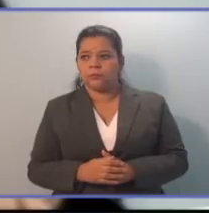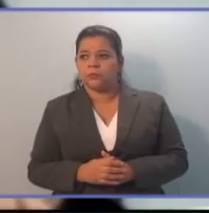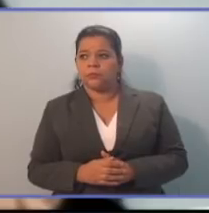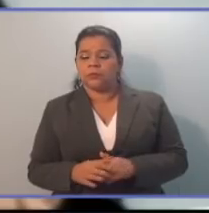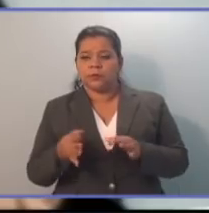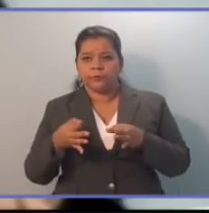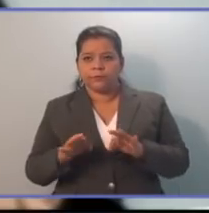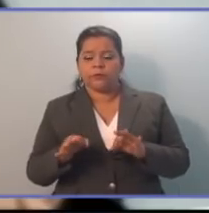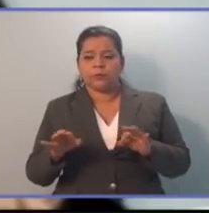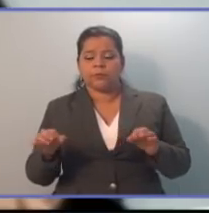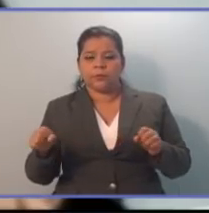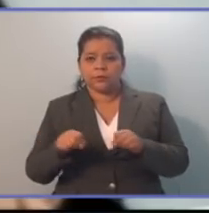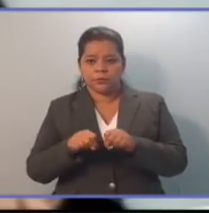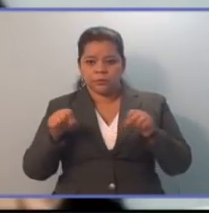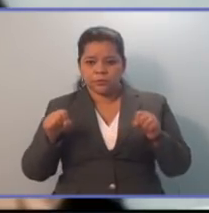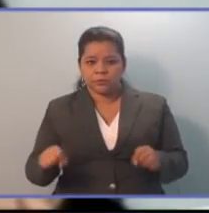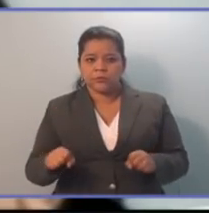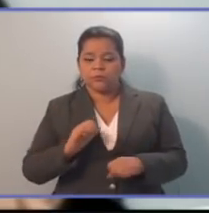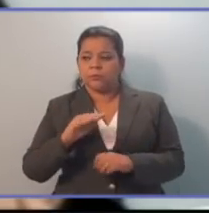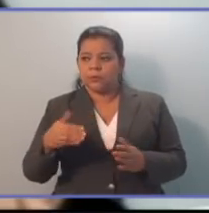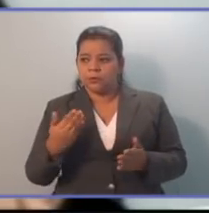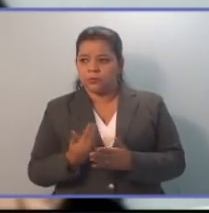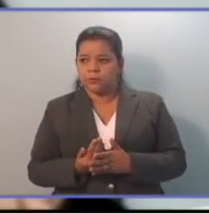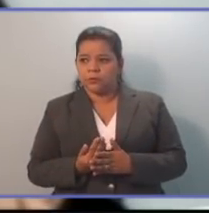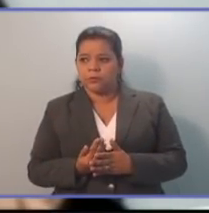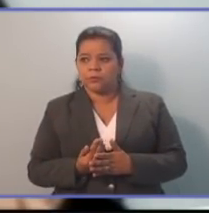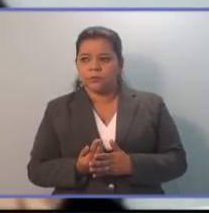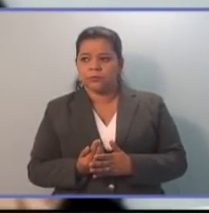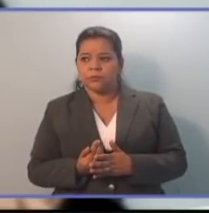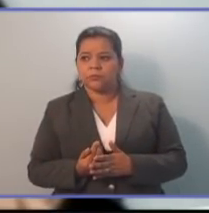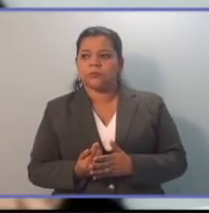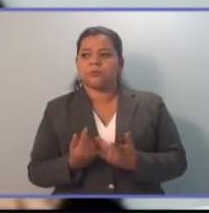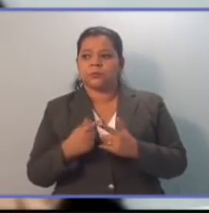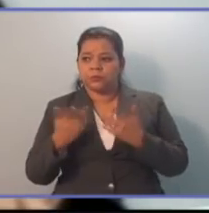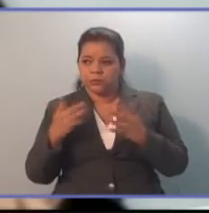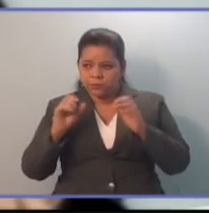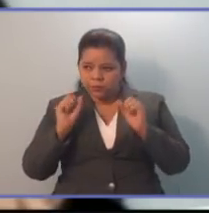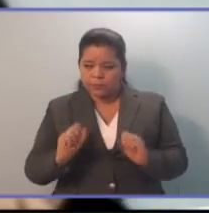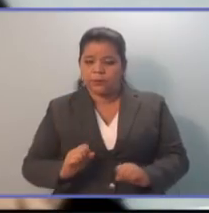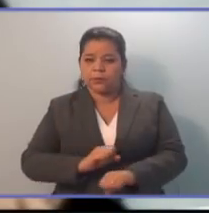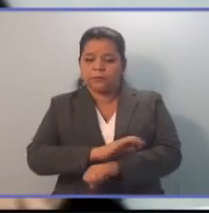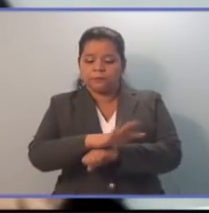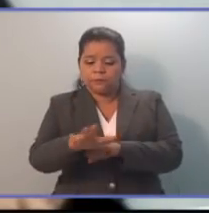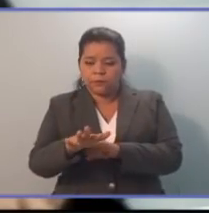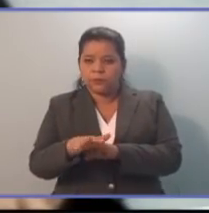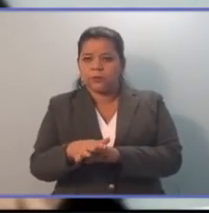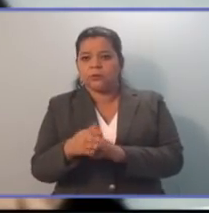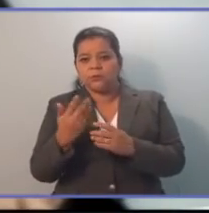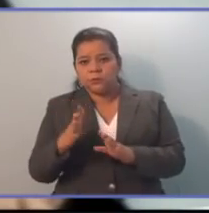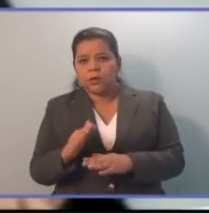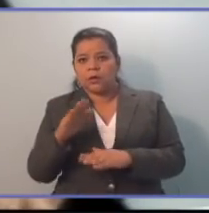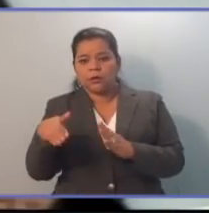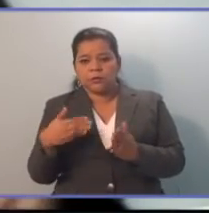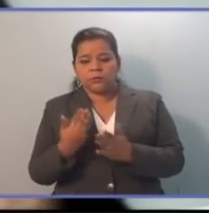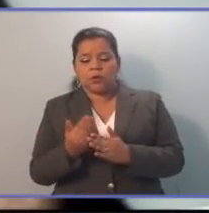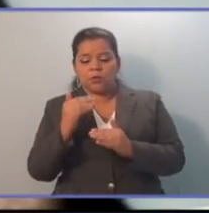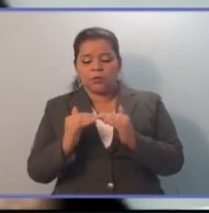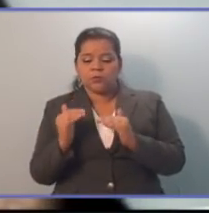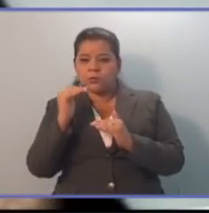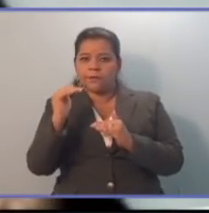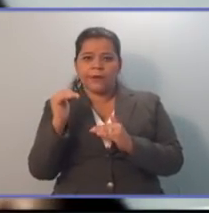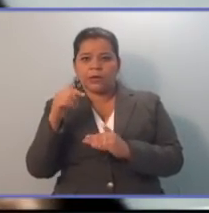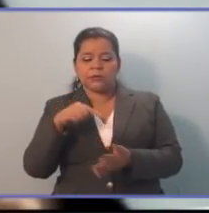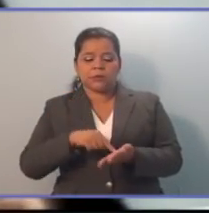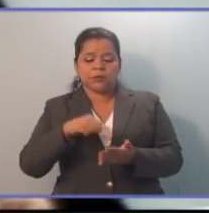sistemática, todos los tribunales e ir incidiendo en bajar esos niveles de